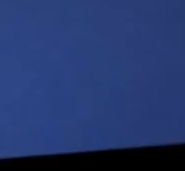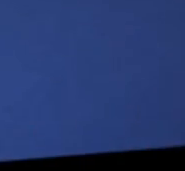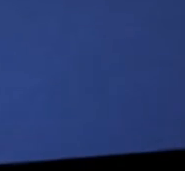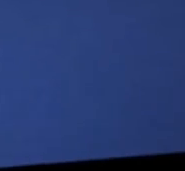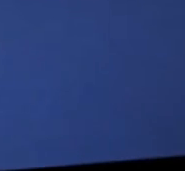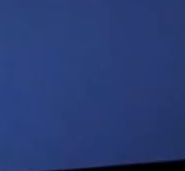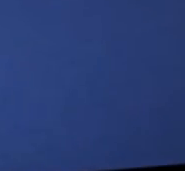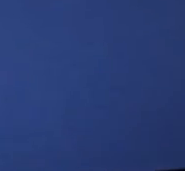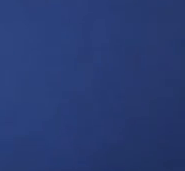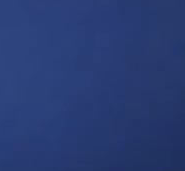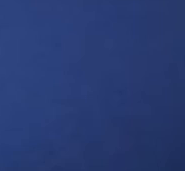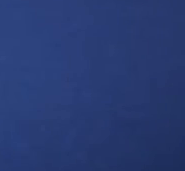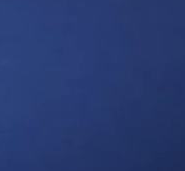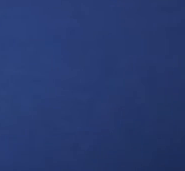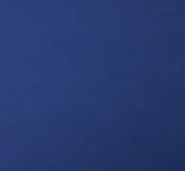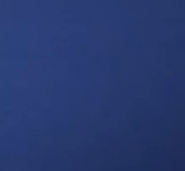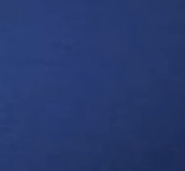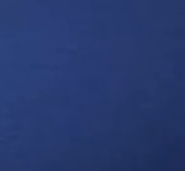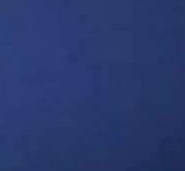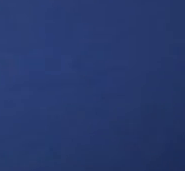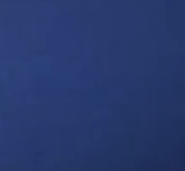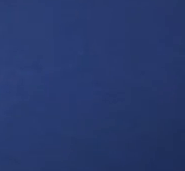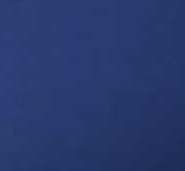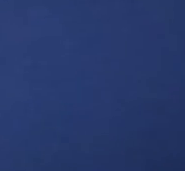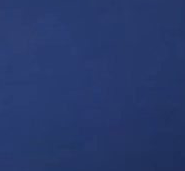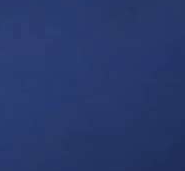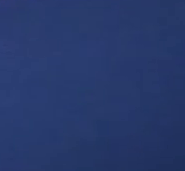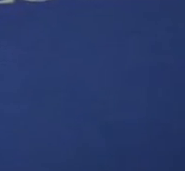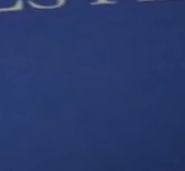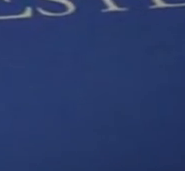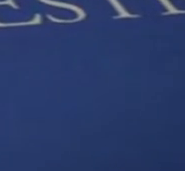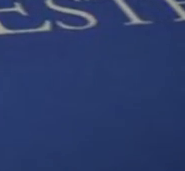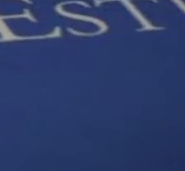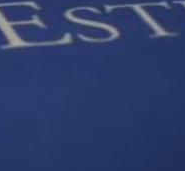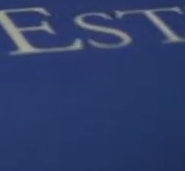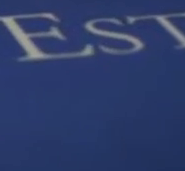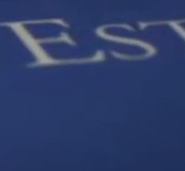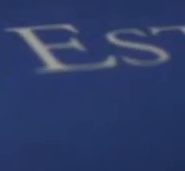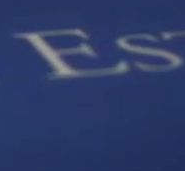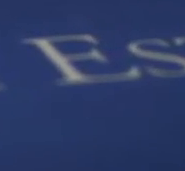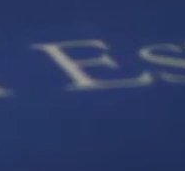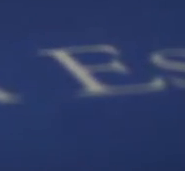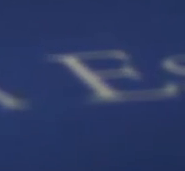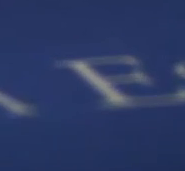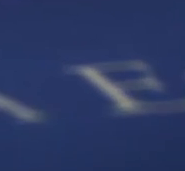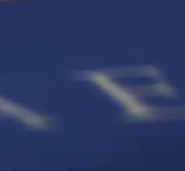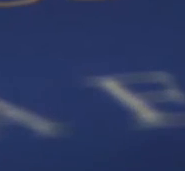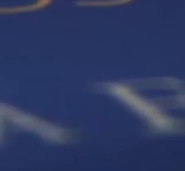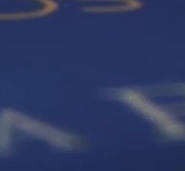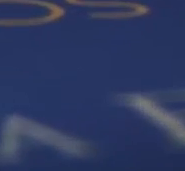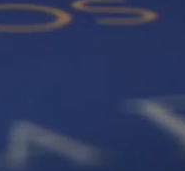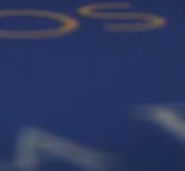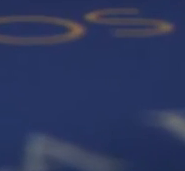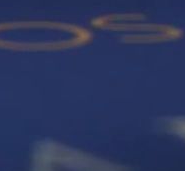llama Mujeres que corren con Lobas, he admirado profundamente ese libro, es un libro de cabecera mío.